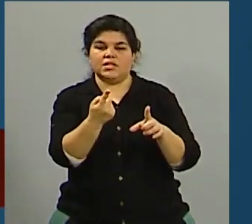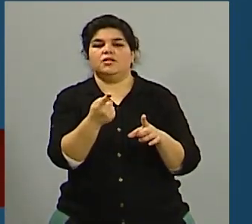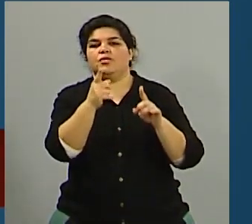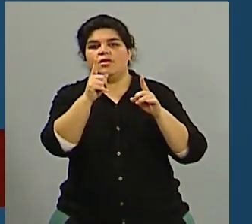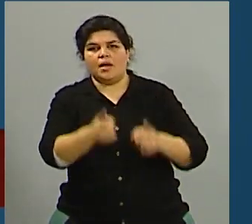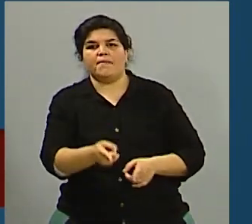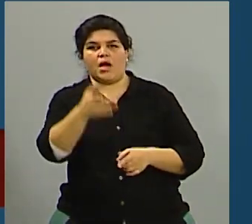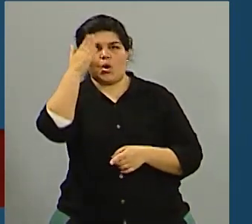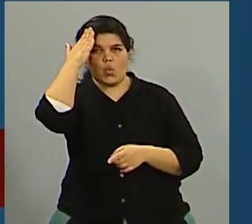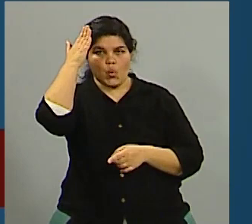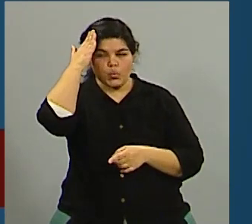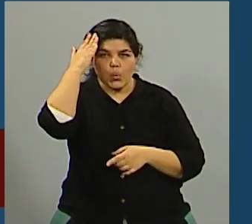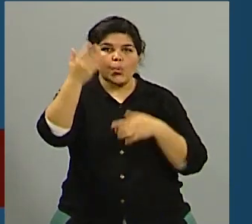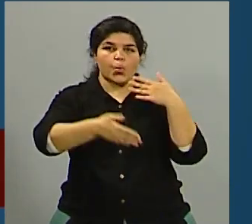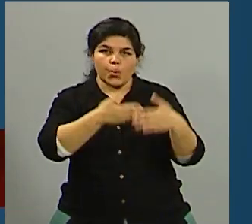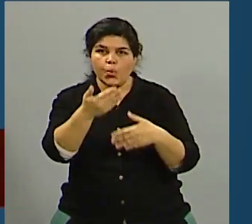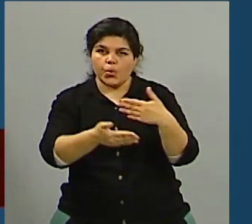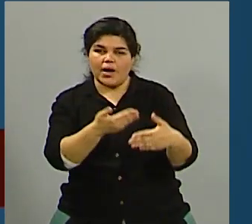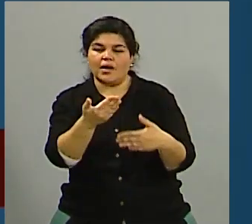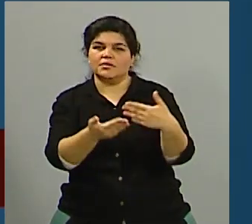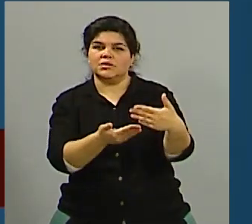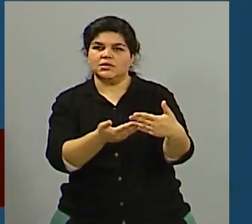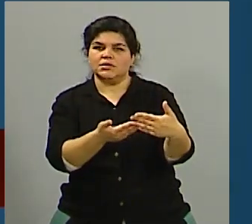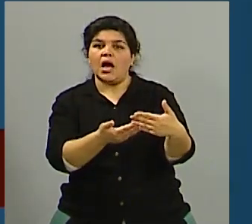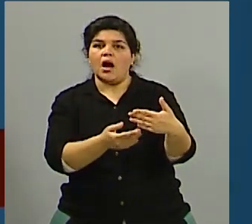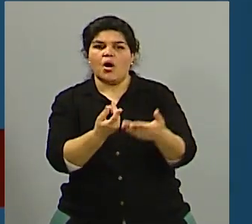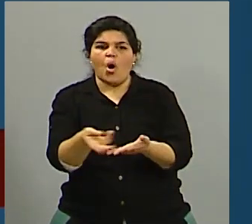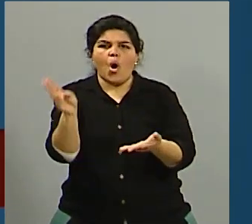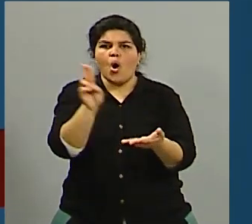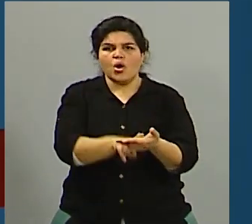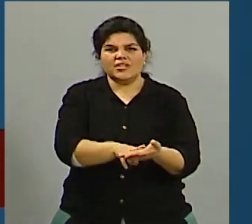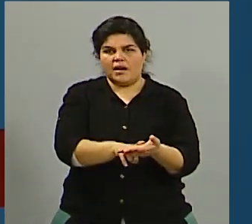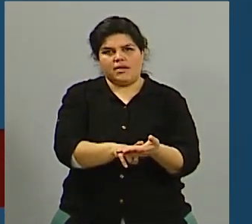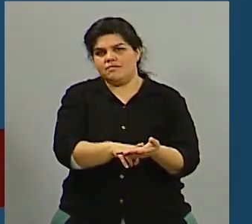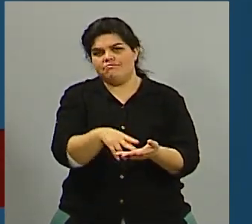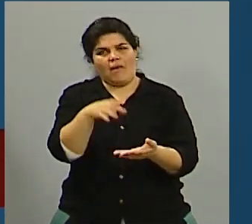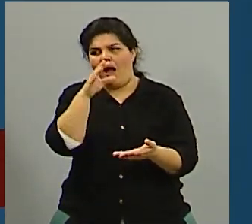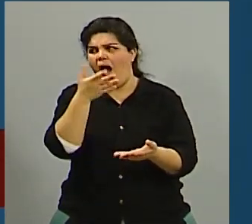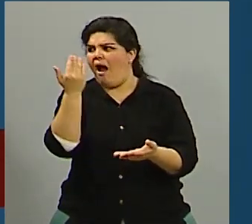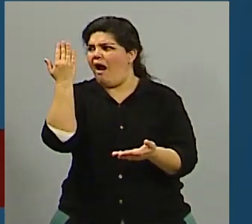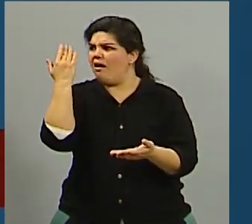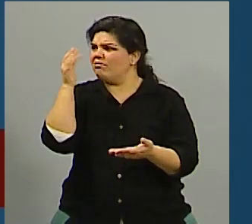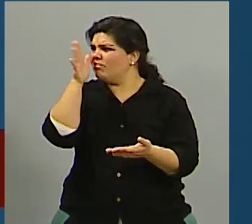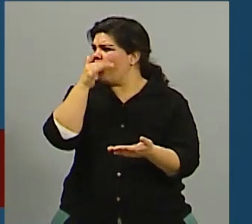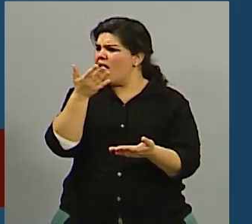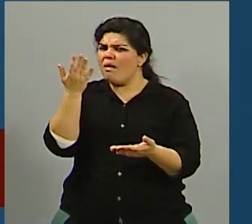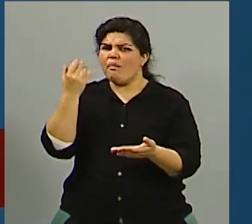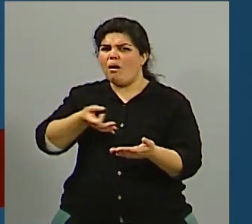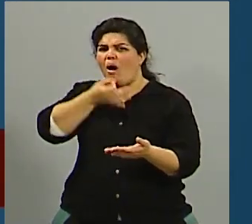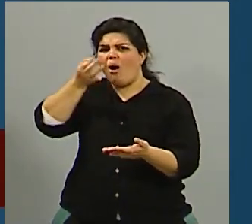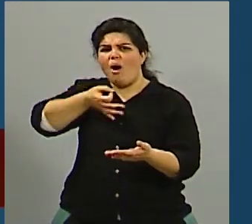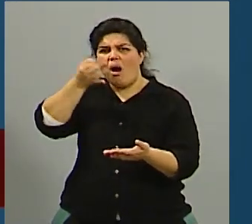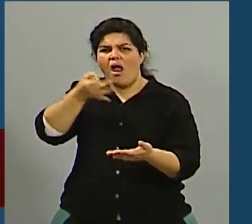Juventudes que por ahí vuelven a comprar discursos políticos añejos